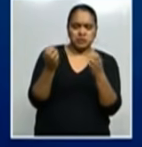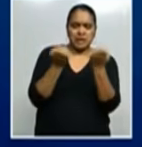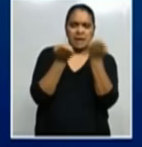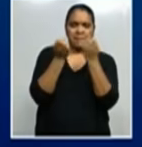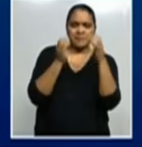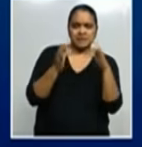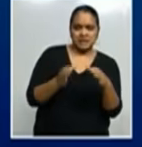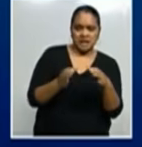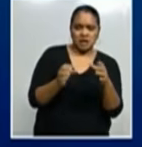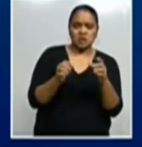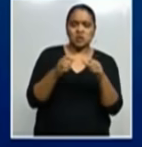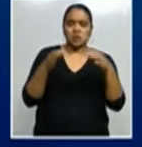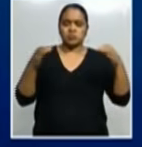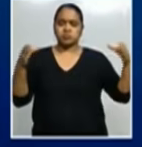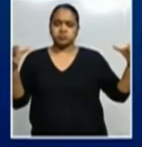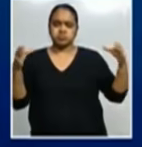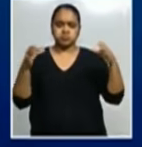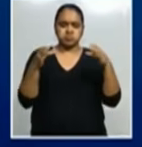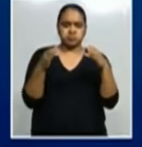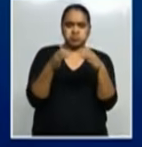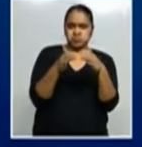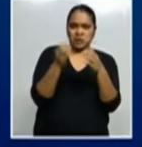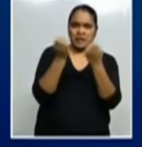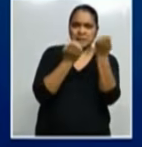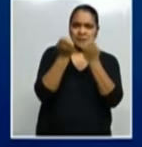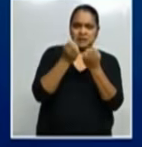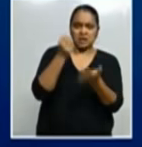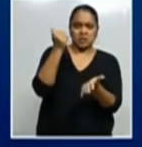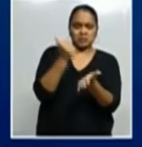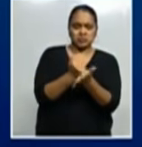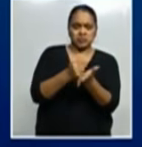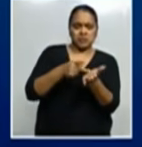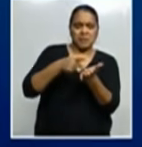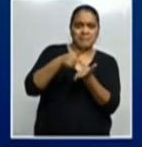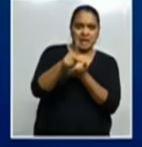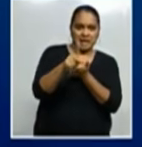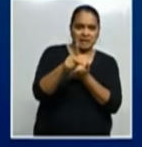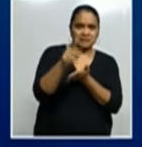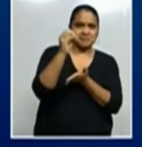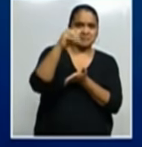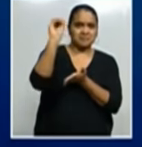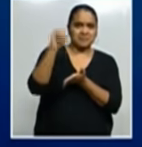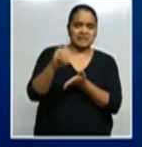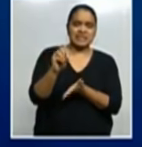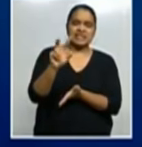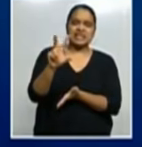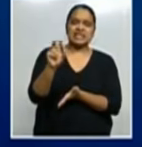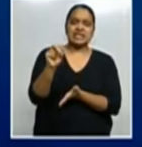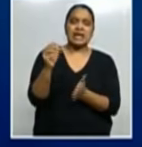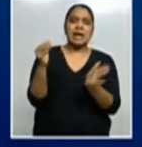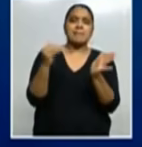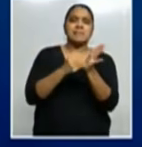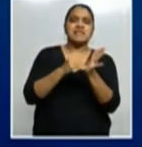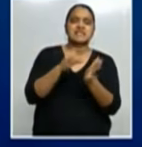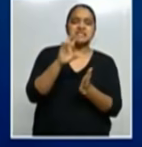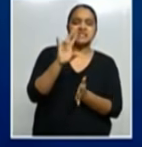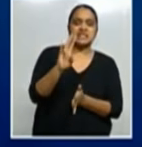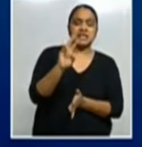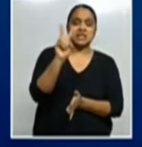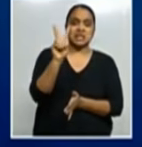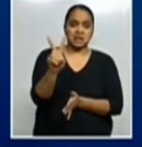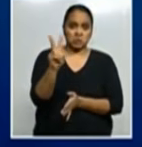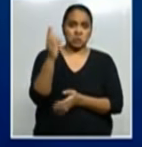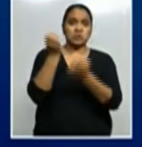mediano contribuyente, para nuestra sorpresa, declararon 30,072 MIPYMES en